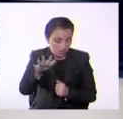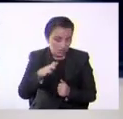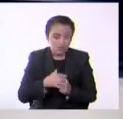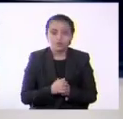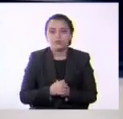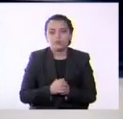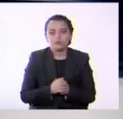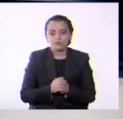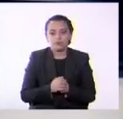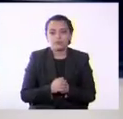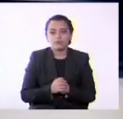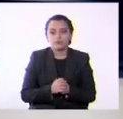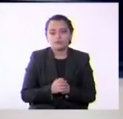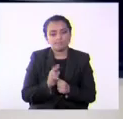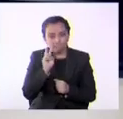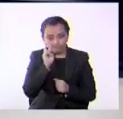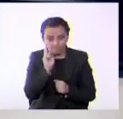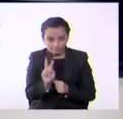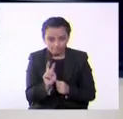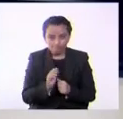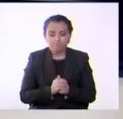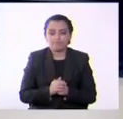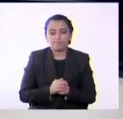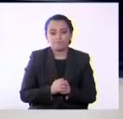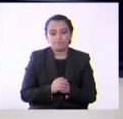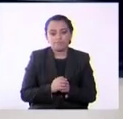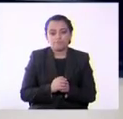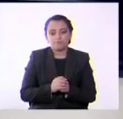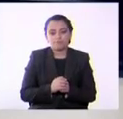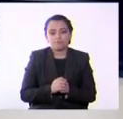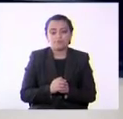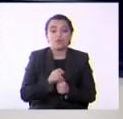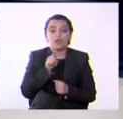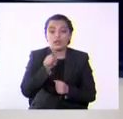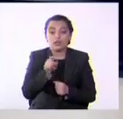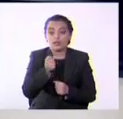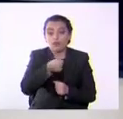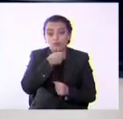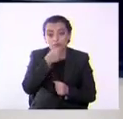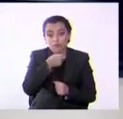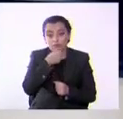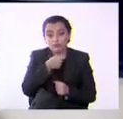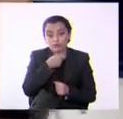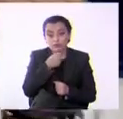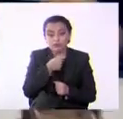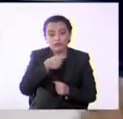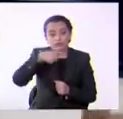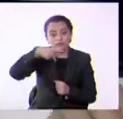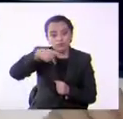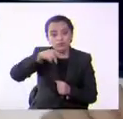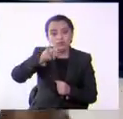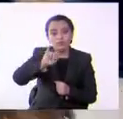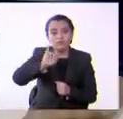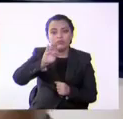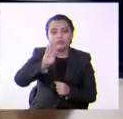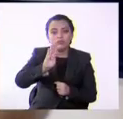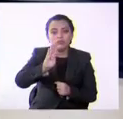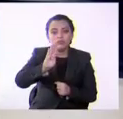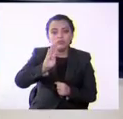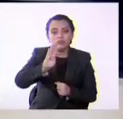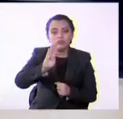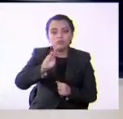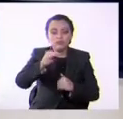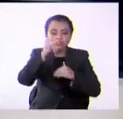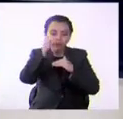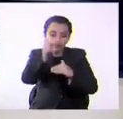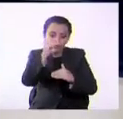Si nos damos cuenta o si relacionamos estos datos de Producto Interno Bruto con las emisiones de dióxido de